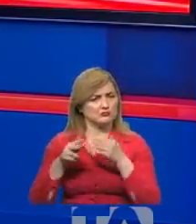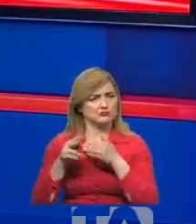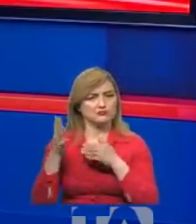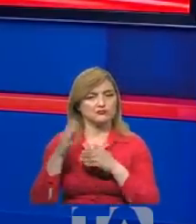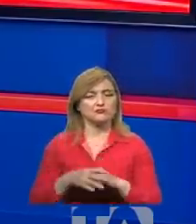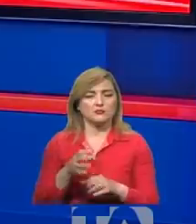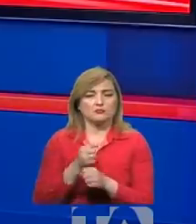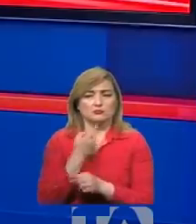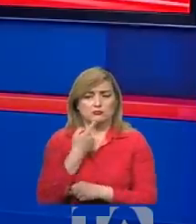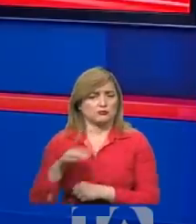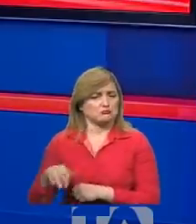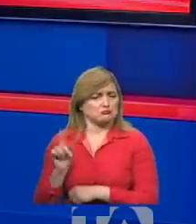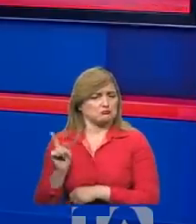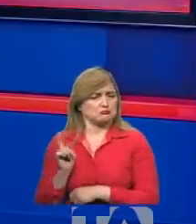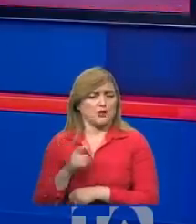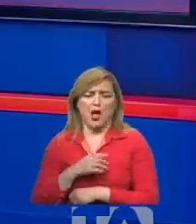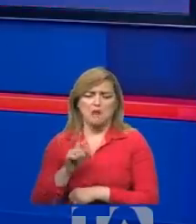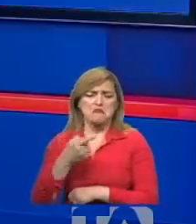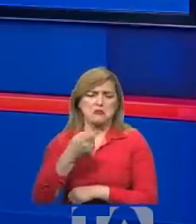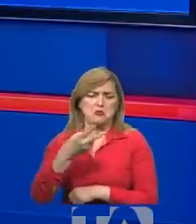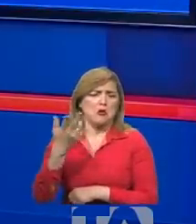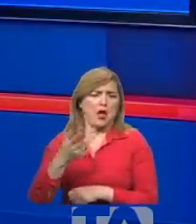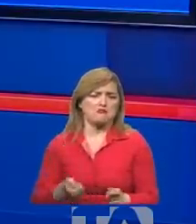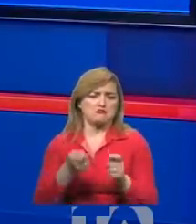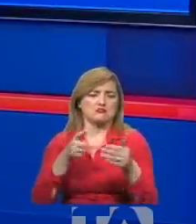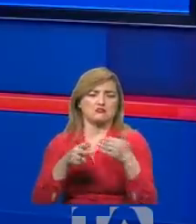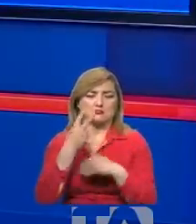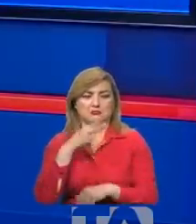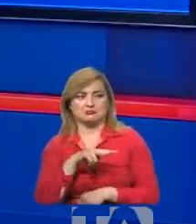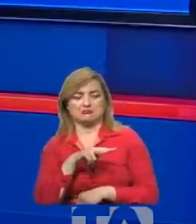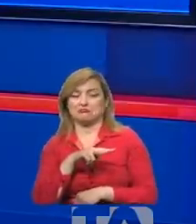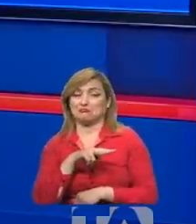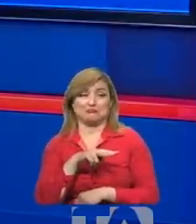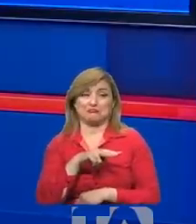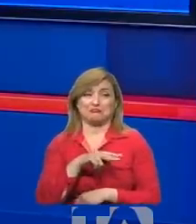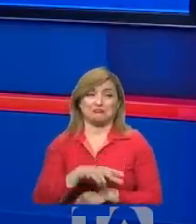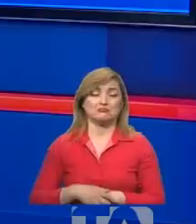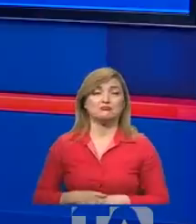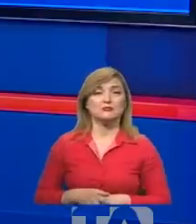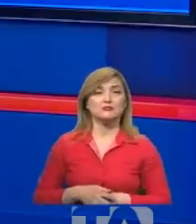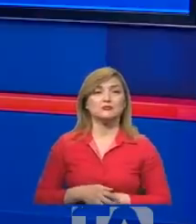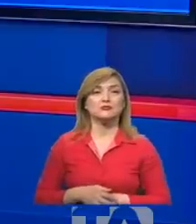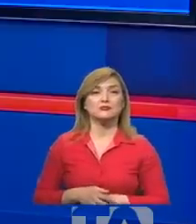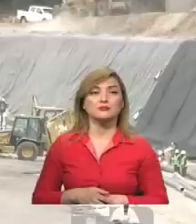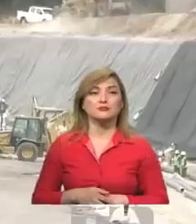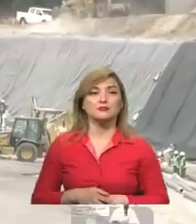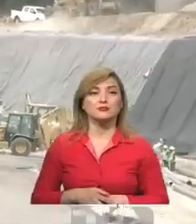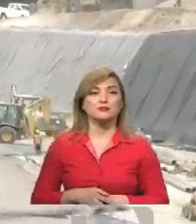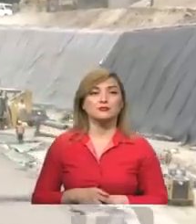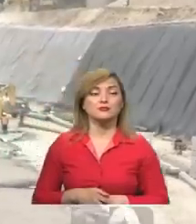no ha tenido retrasos y que será entregada en los próximos días, pero las imágenes muestran lo contrario. Veamos.